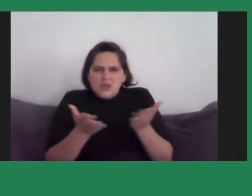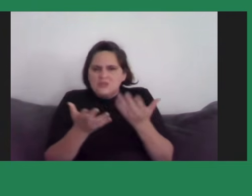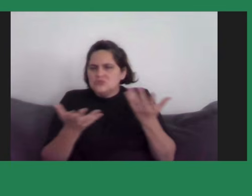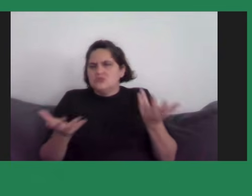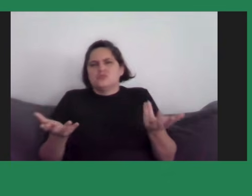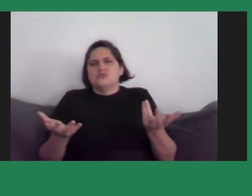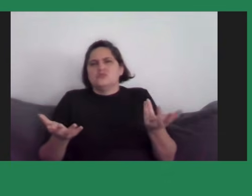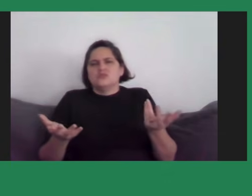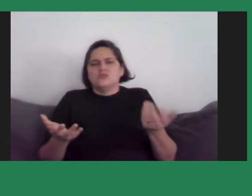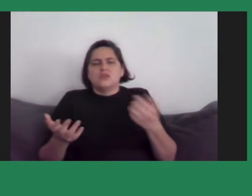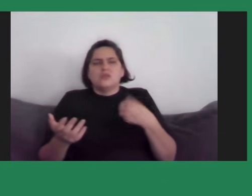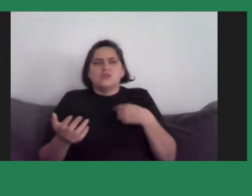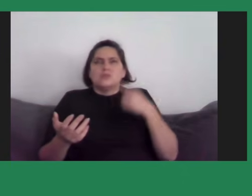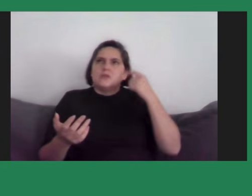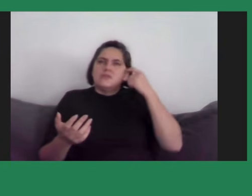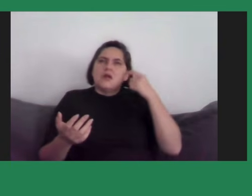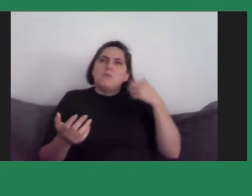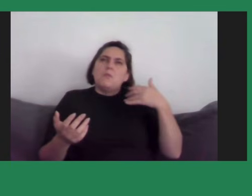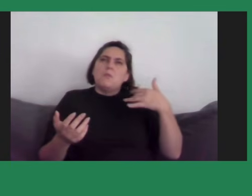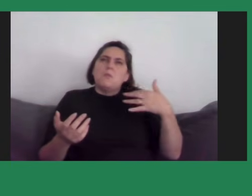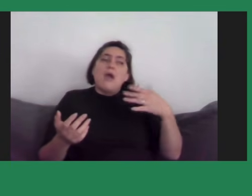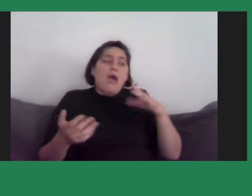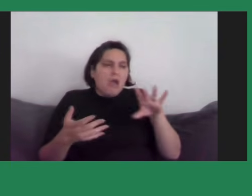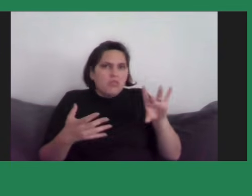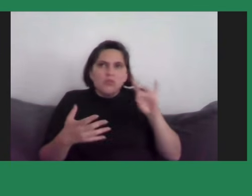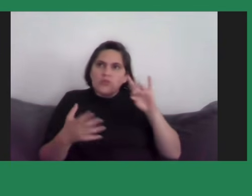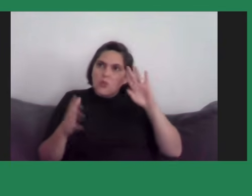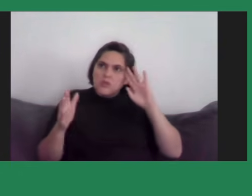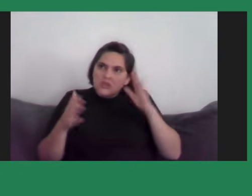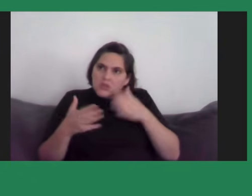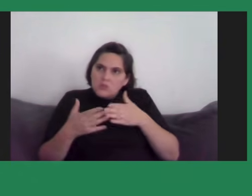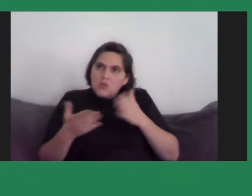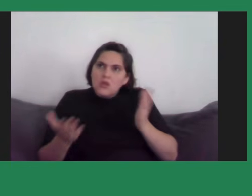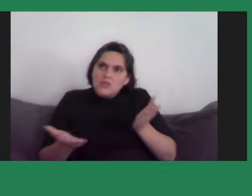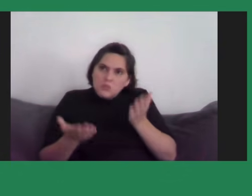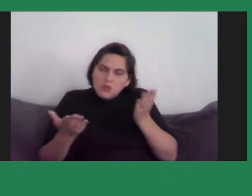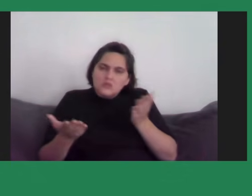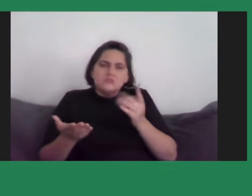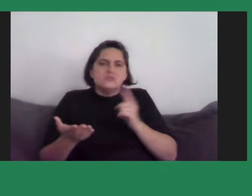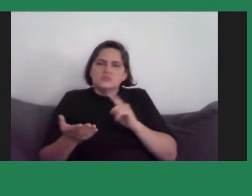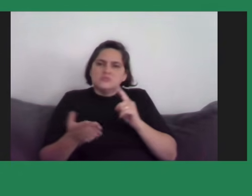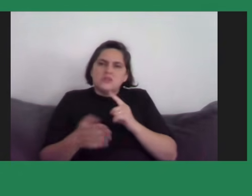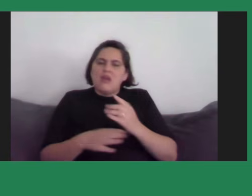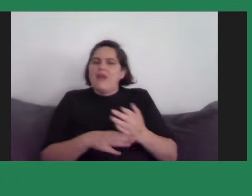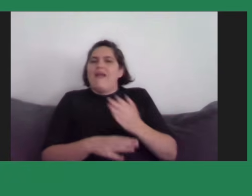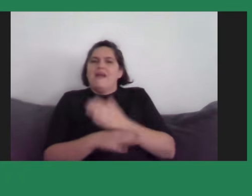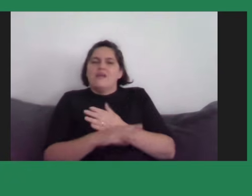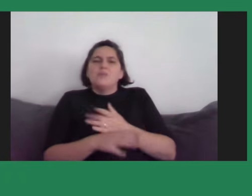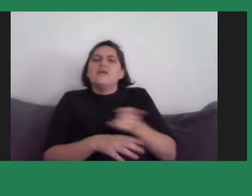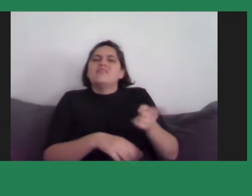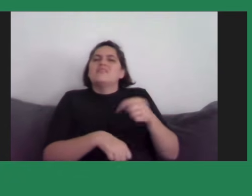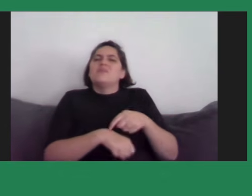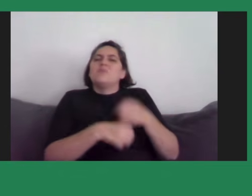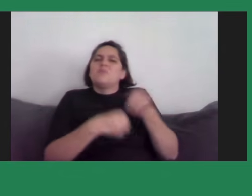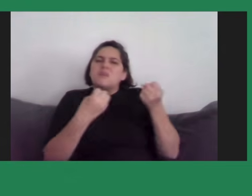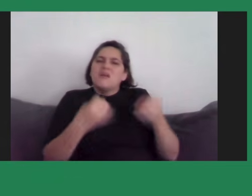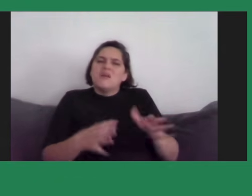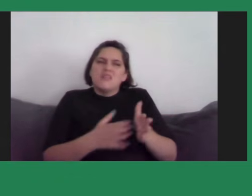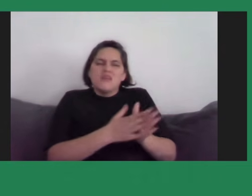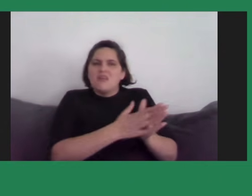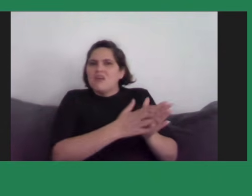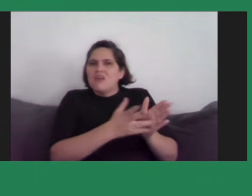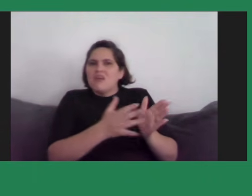tener diagnóstico de autismo para iniciar la estimulación temprana, porque estamos perdiendo días de oro de